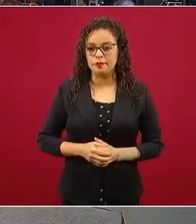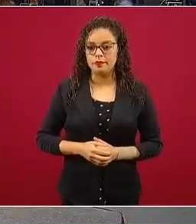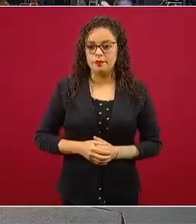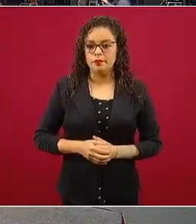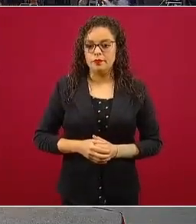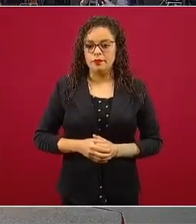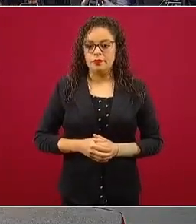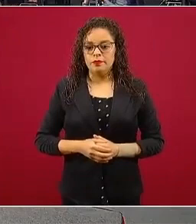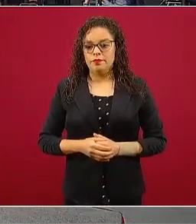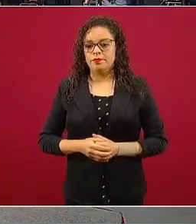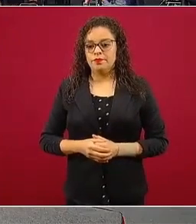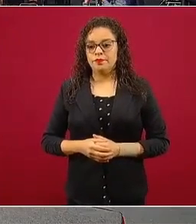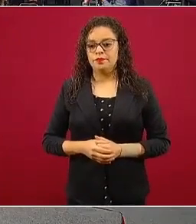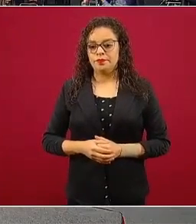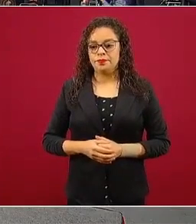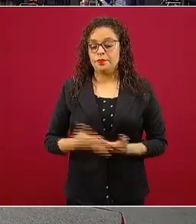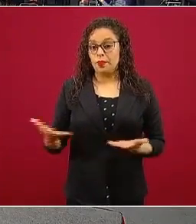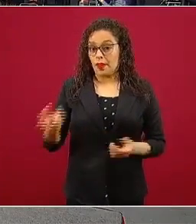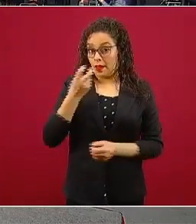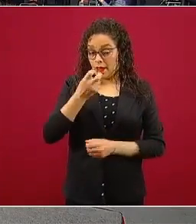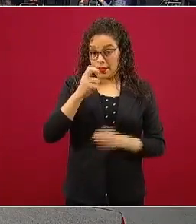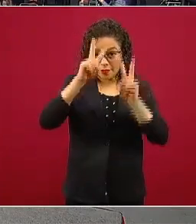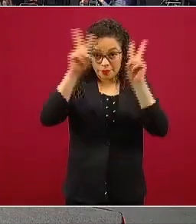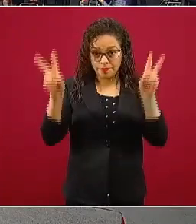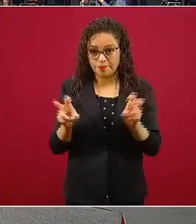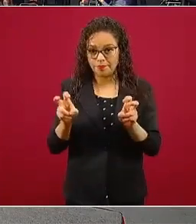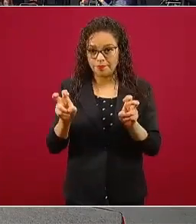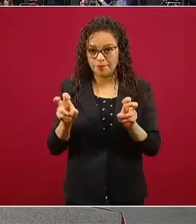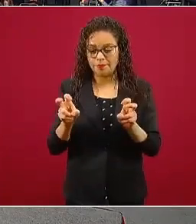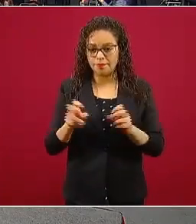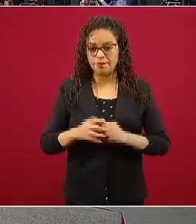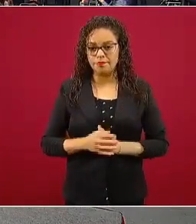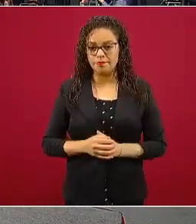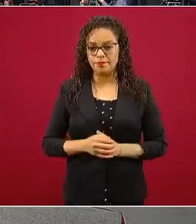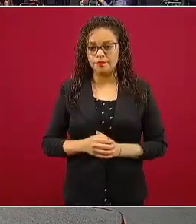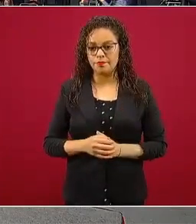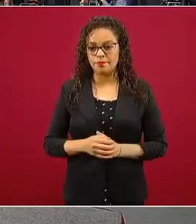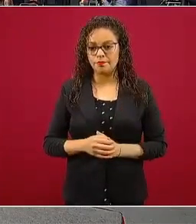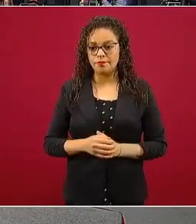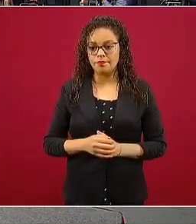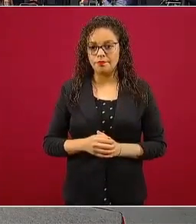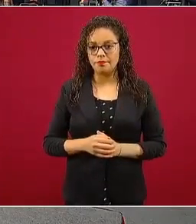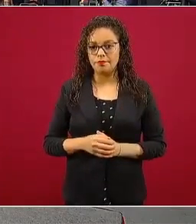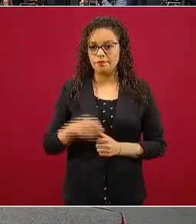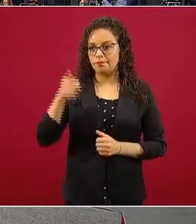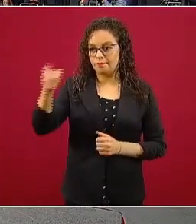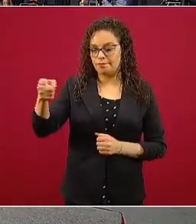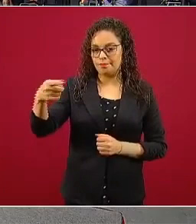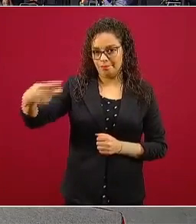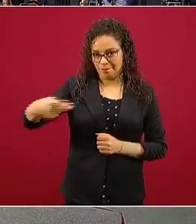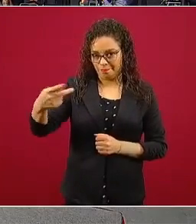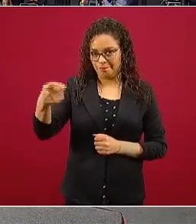Miren, sobre este tema, por lo que planteó el compañero,